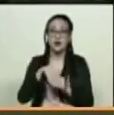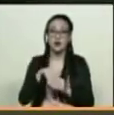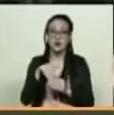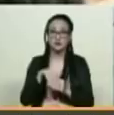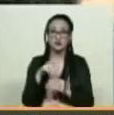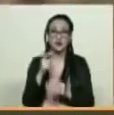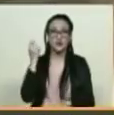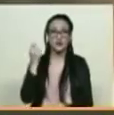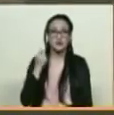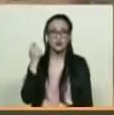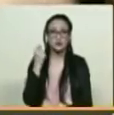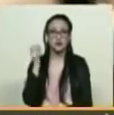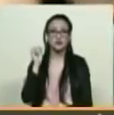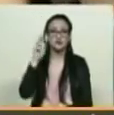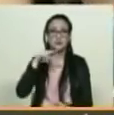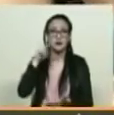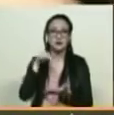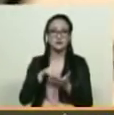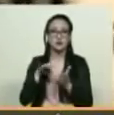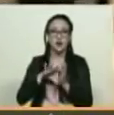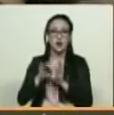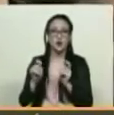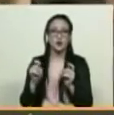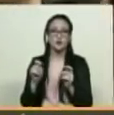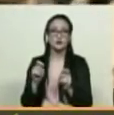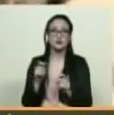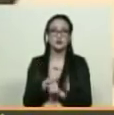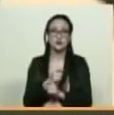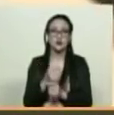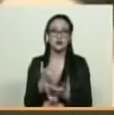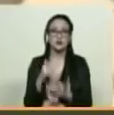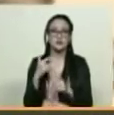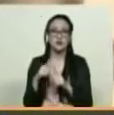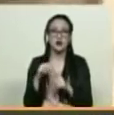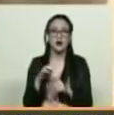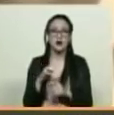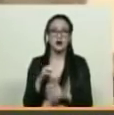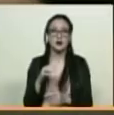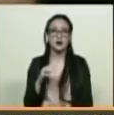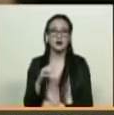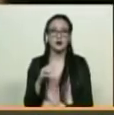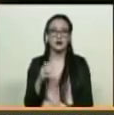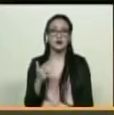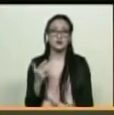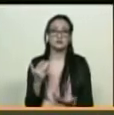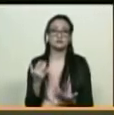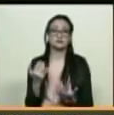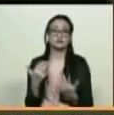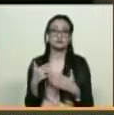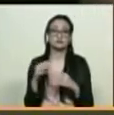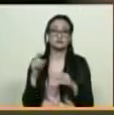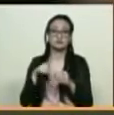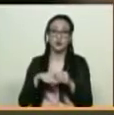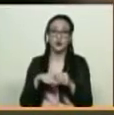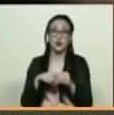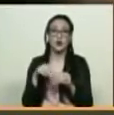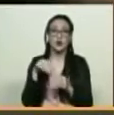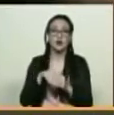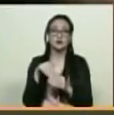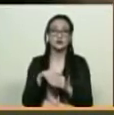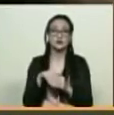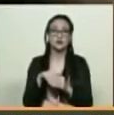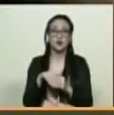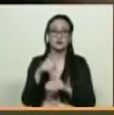los diputados de la Asamblea Nacional de Venezuela del Poder Legislativo e incluir también la elección de los